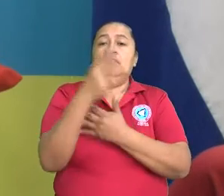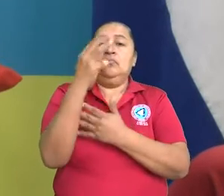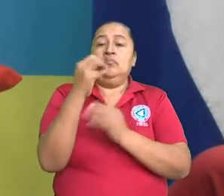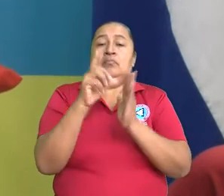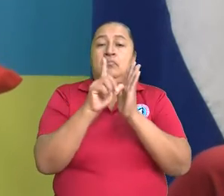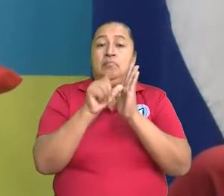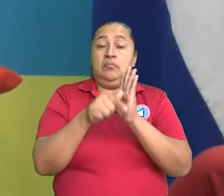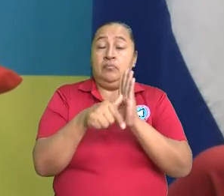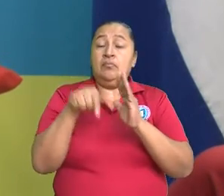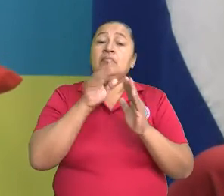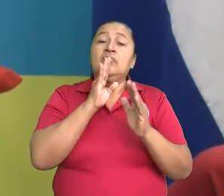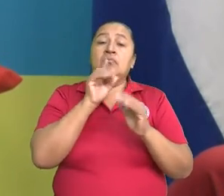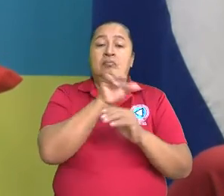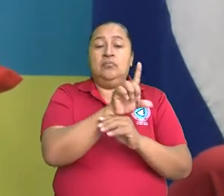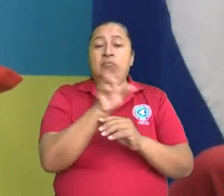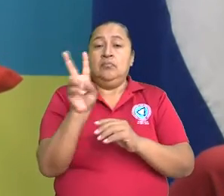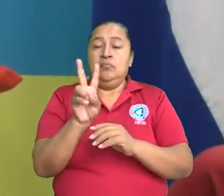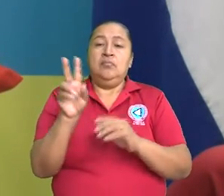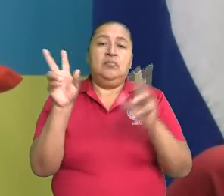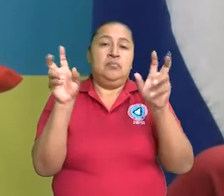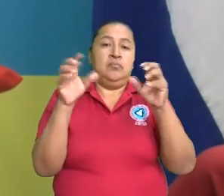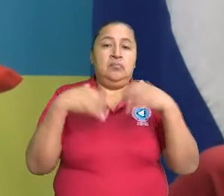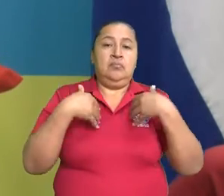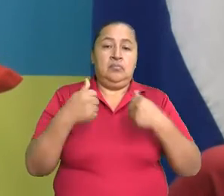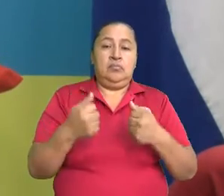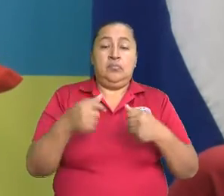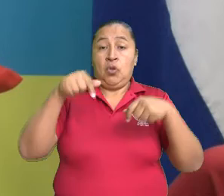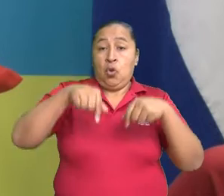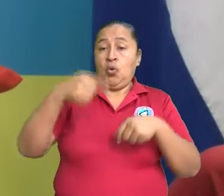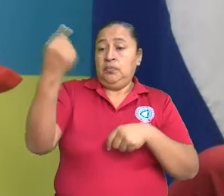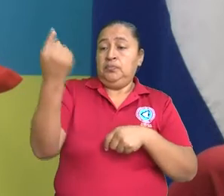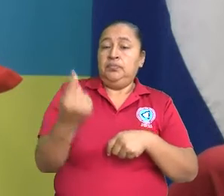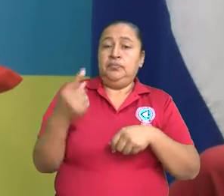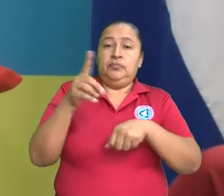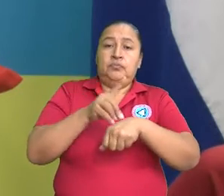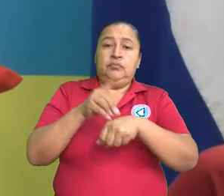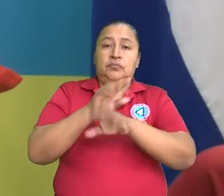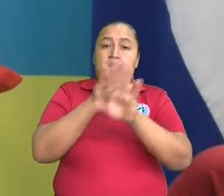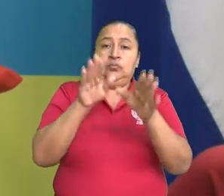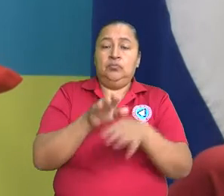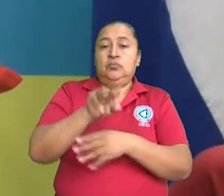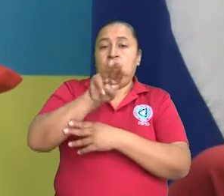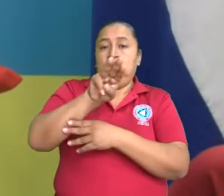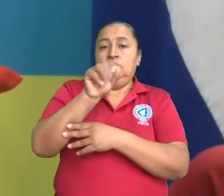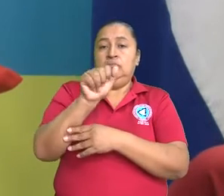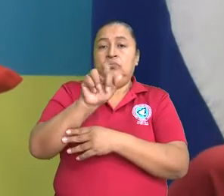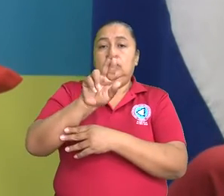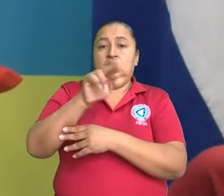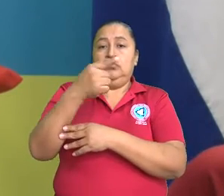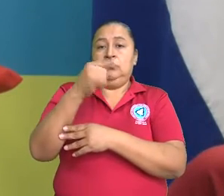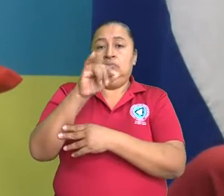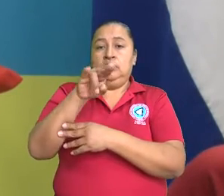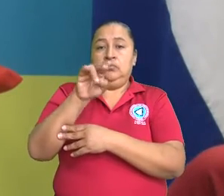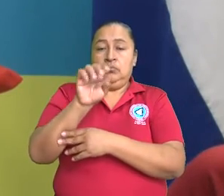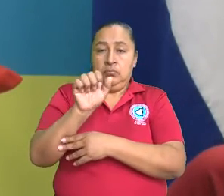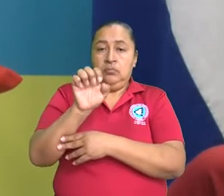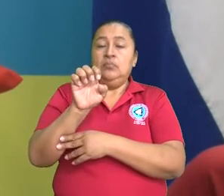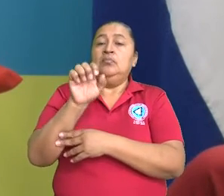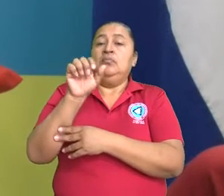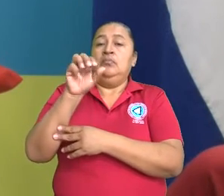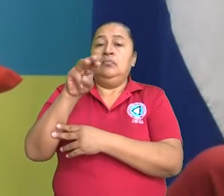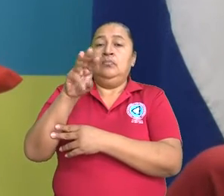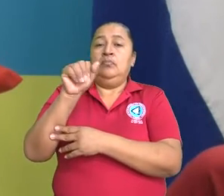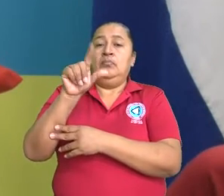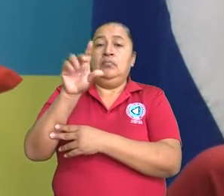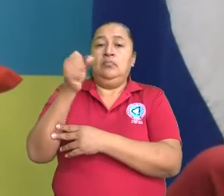viernes sobre temas de salud. El día de hoy contamos con la presencia de la doctora Margine Malespín. Ella es especialista del